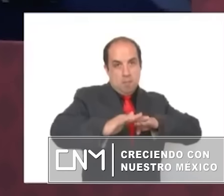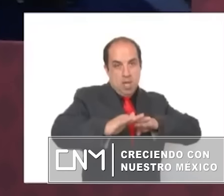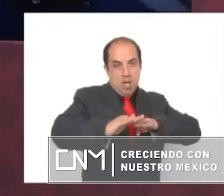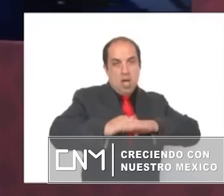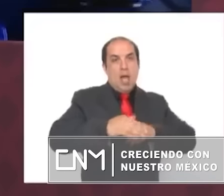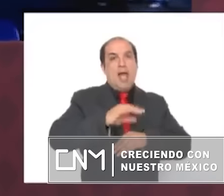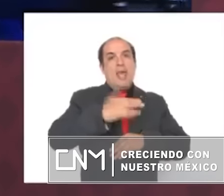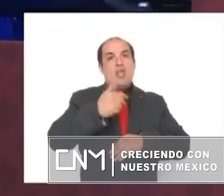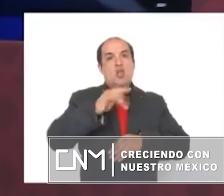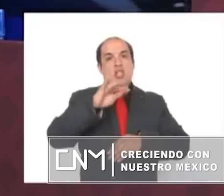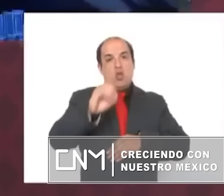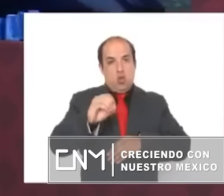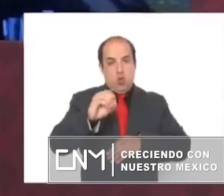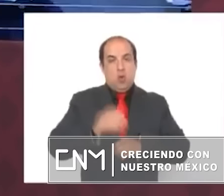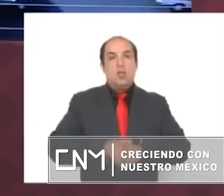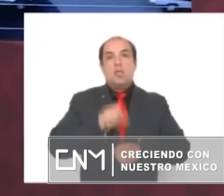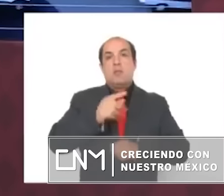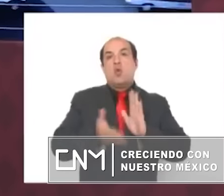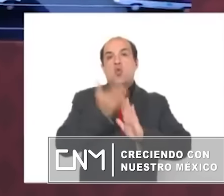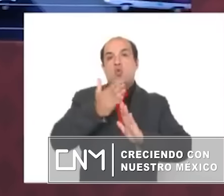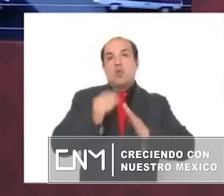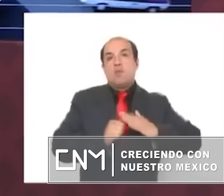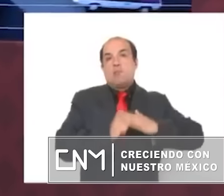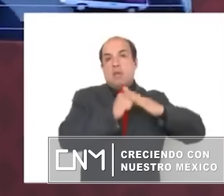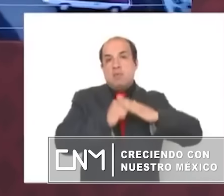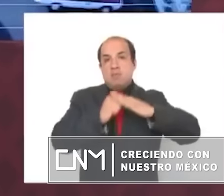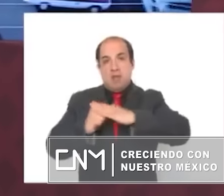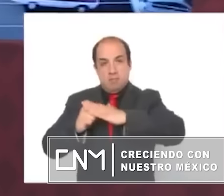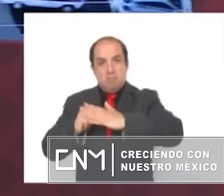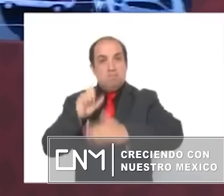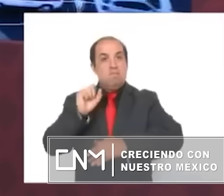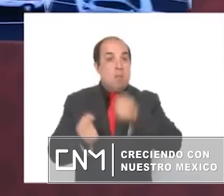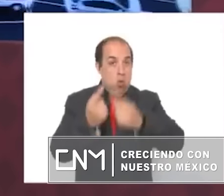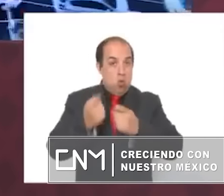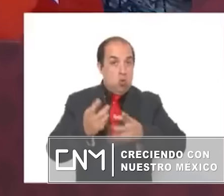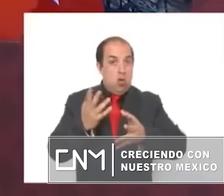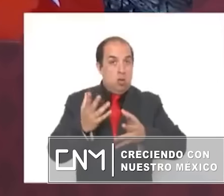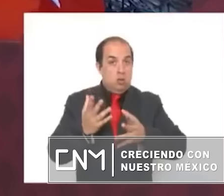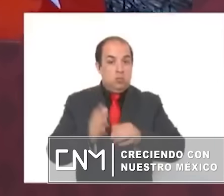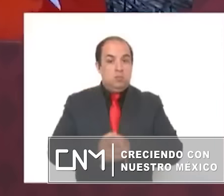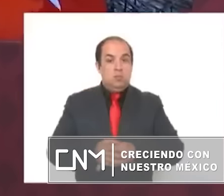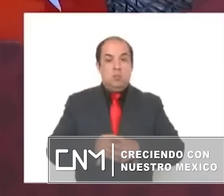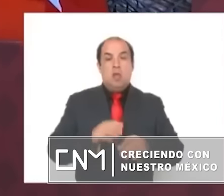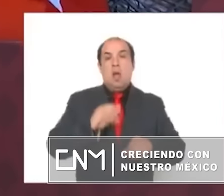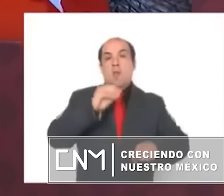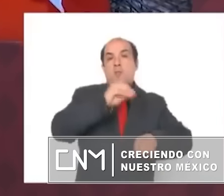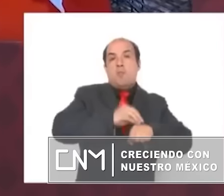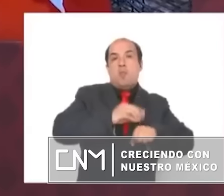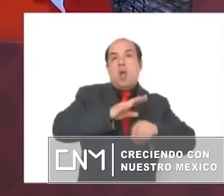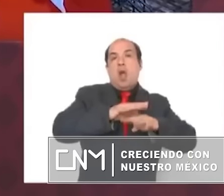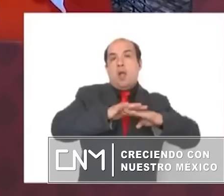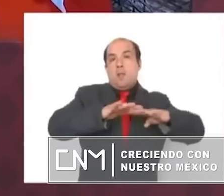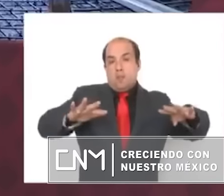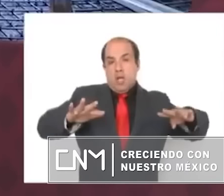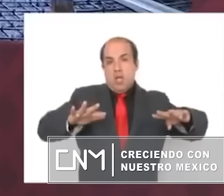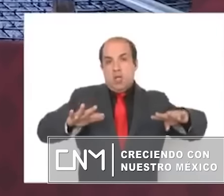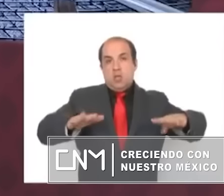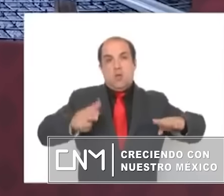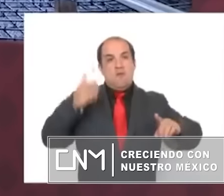en la construcción de plataformas y en algunas de ellas los acabados de piso y